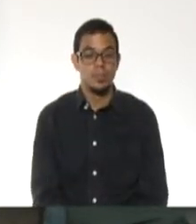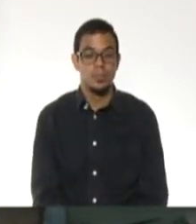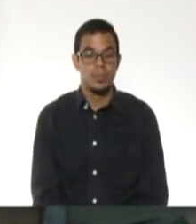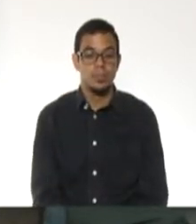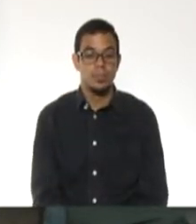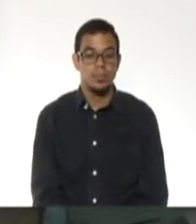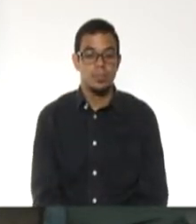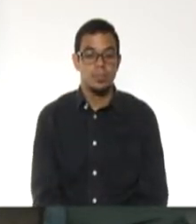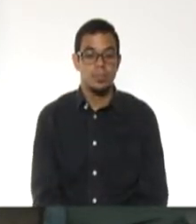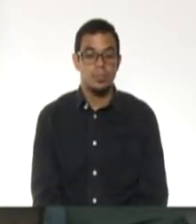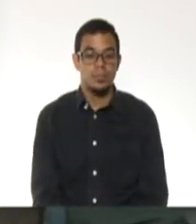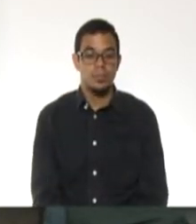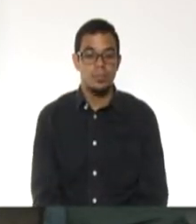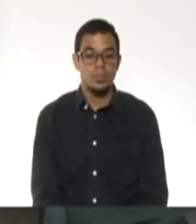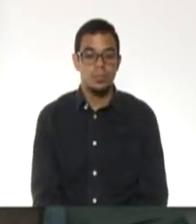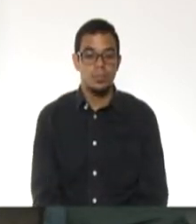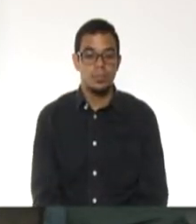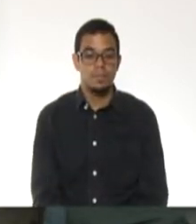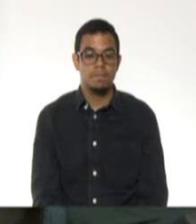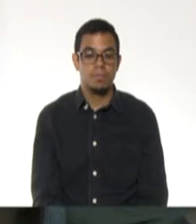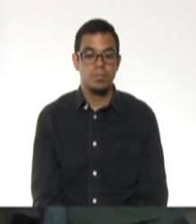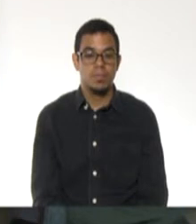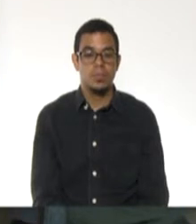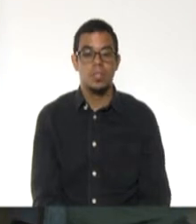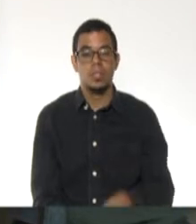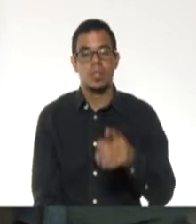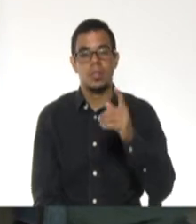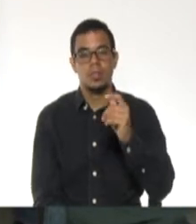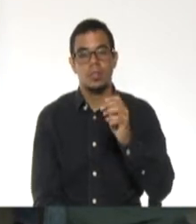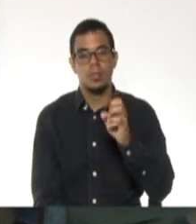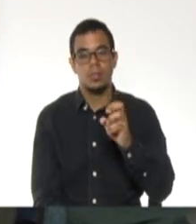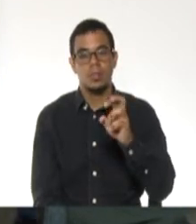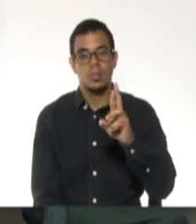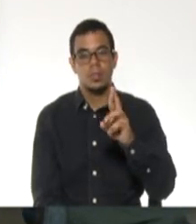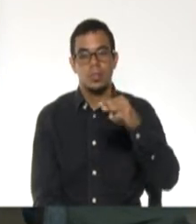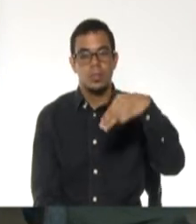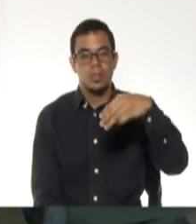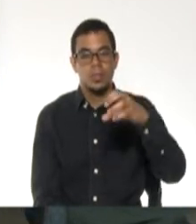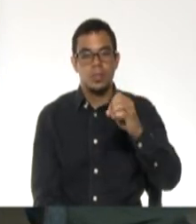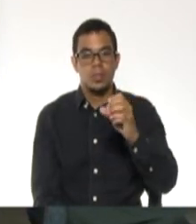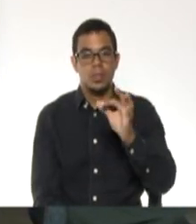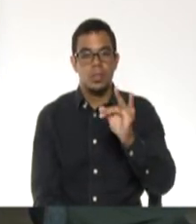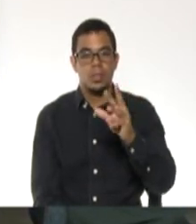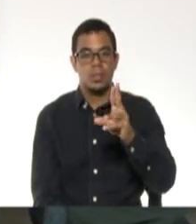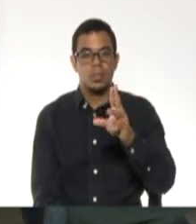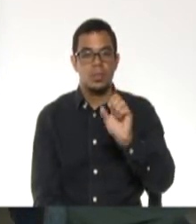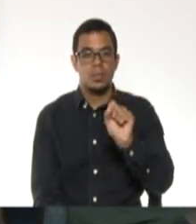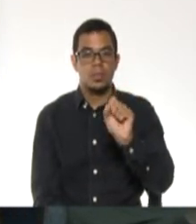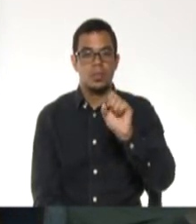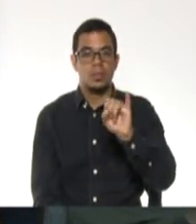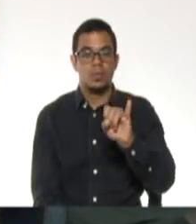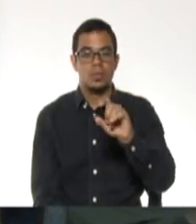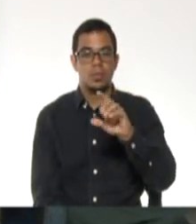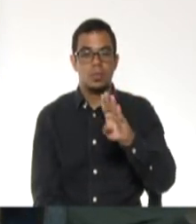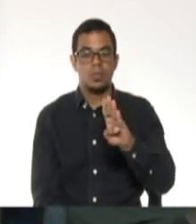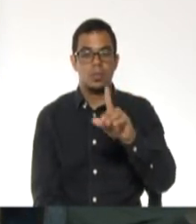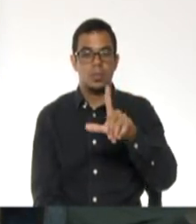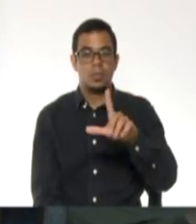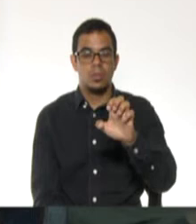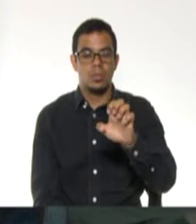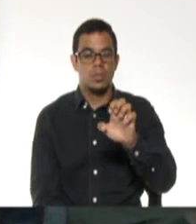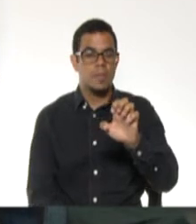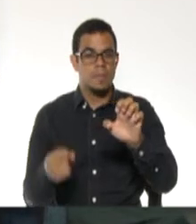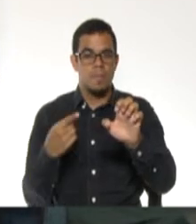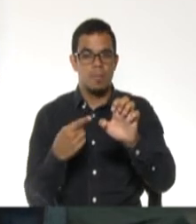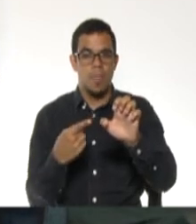Luego tenemos que se abre el termofusible, ya lo habíamos mostrado, el termofusible, y es la